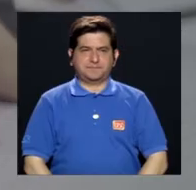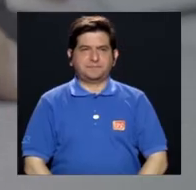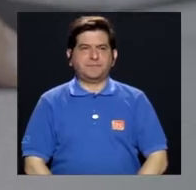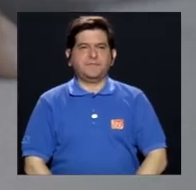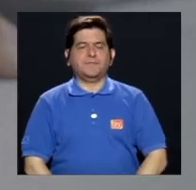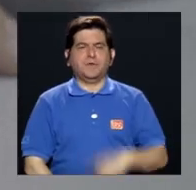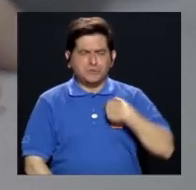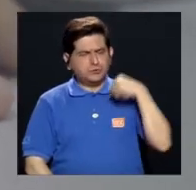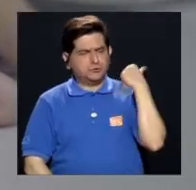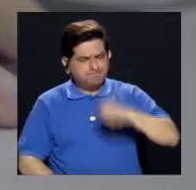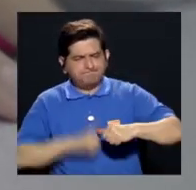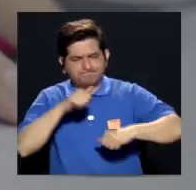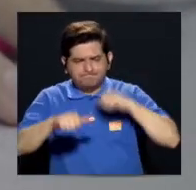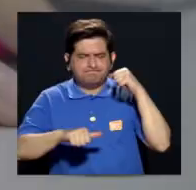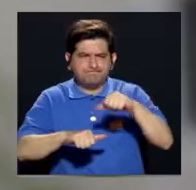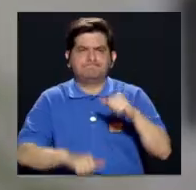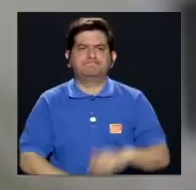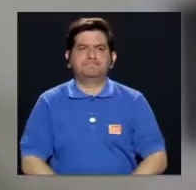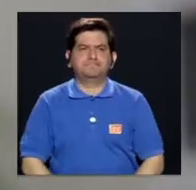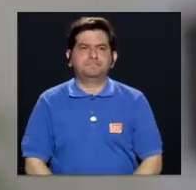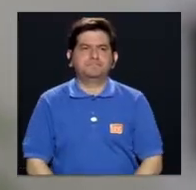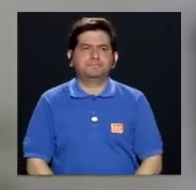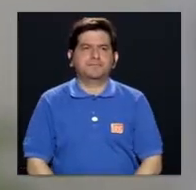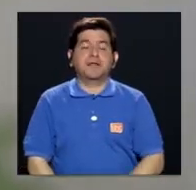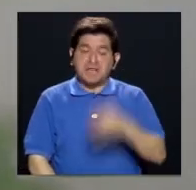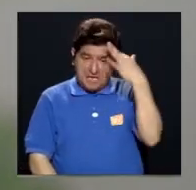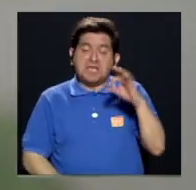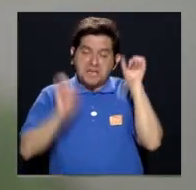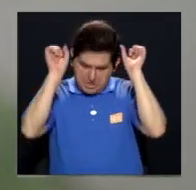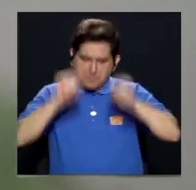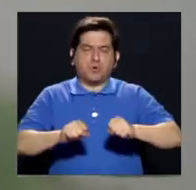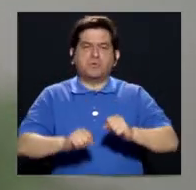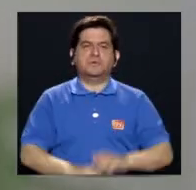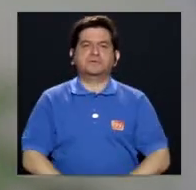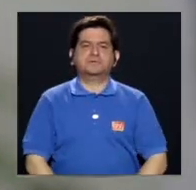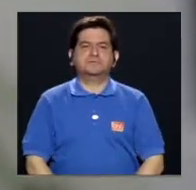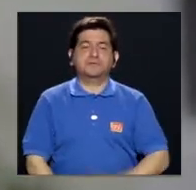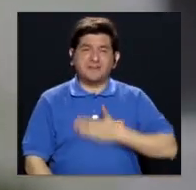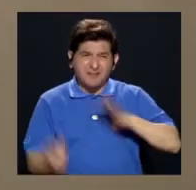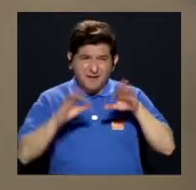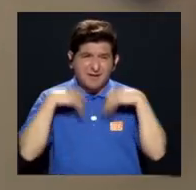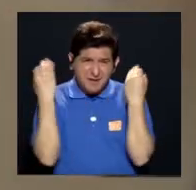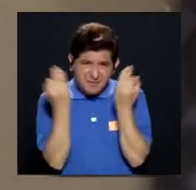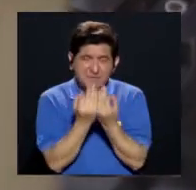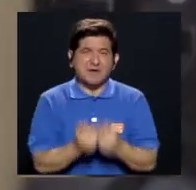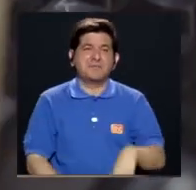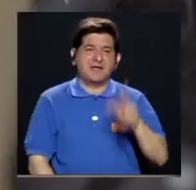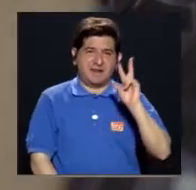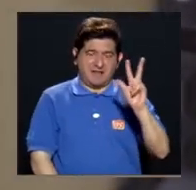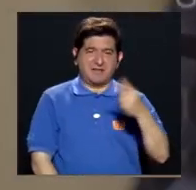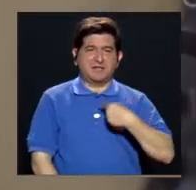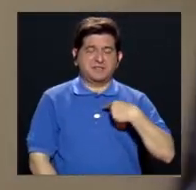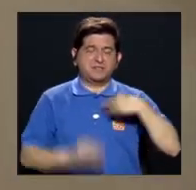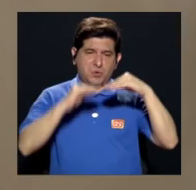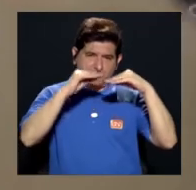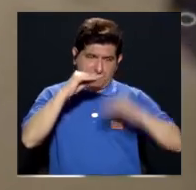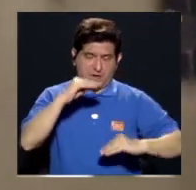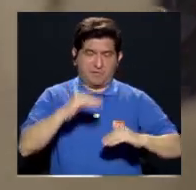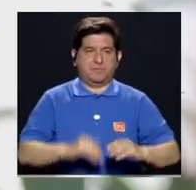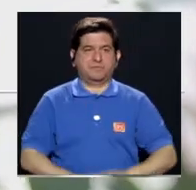A poner un poquito de esfuerzo y creérsela, porque en mi familia somos 3, yo soy la